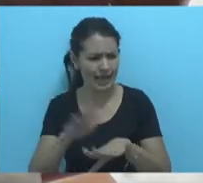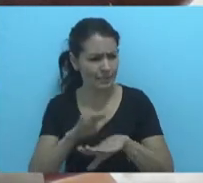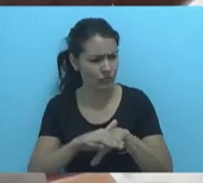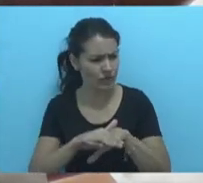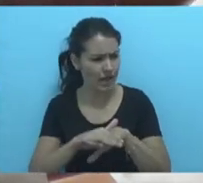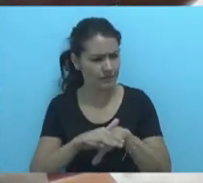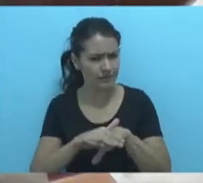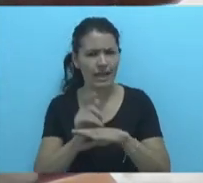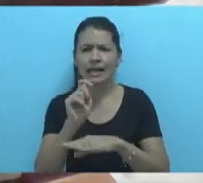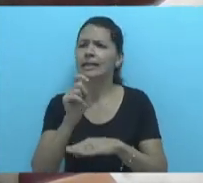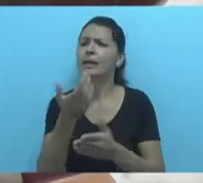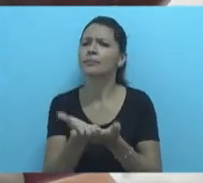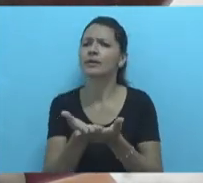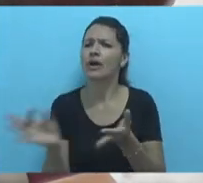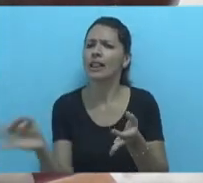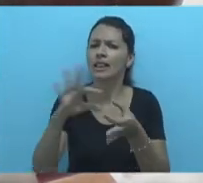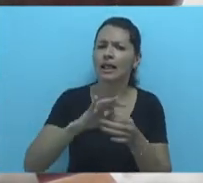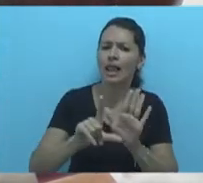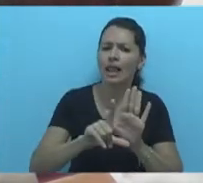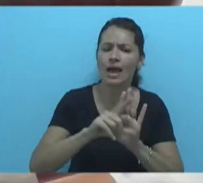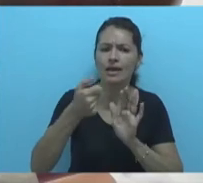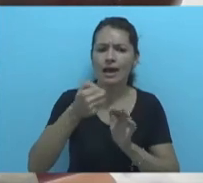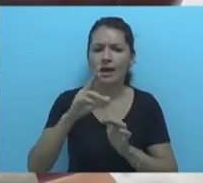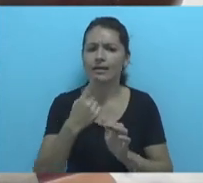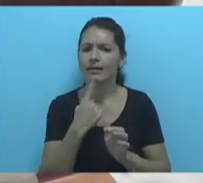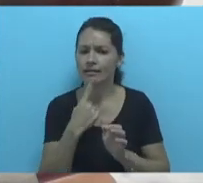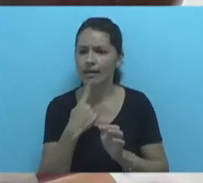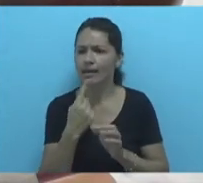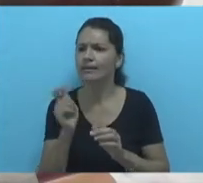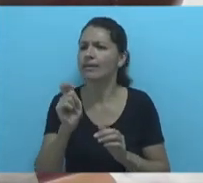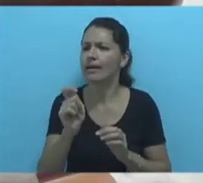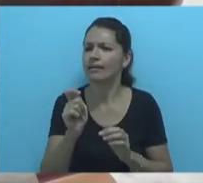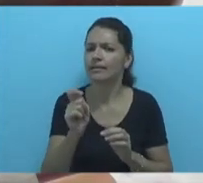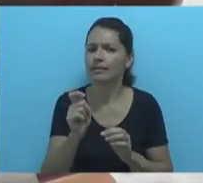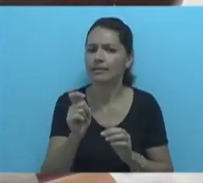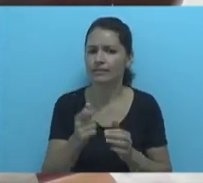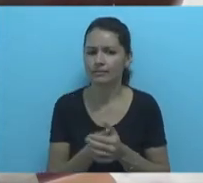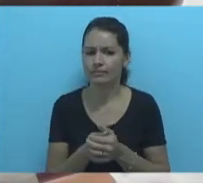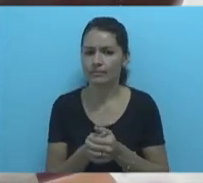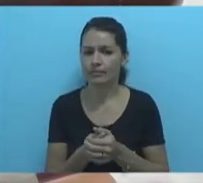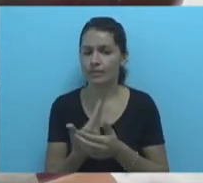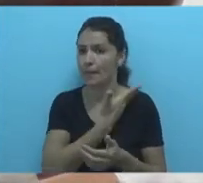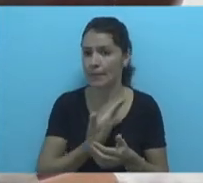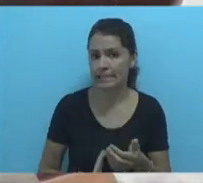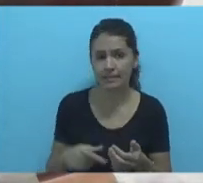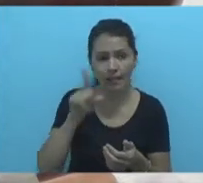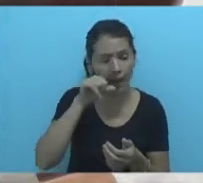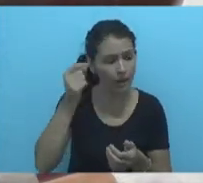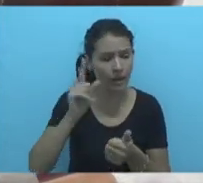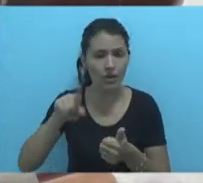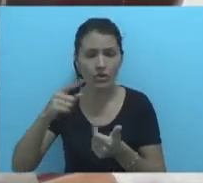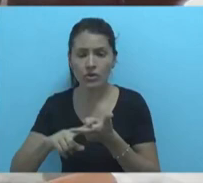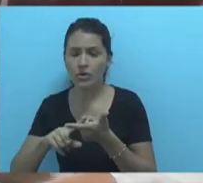pidió la adhesión a la ley de ART era, por un lado, el presidente de la República y por otro lado el